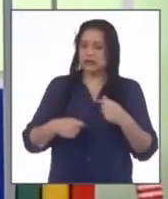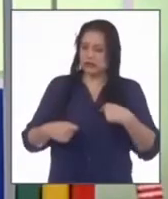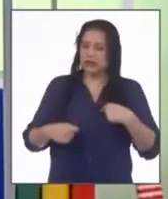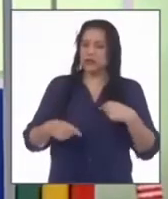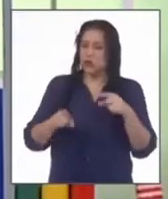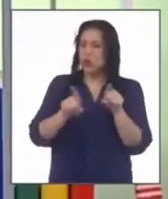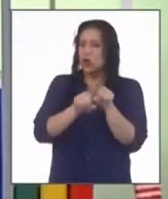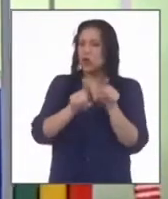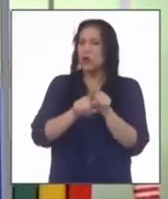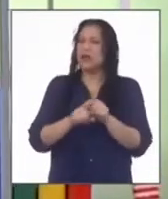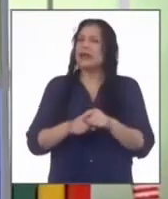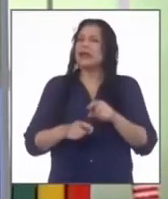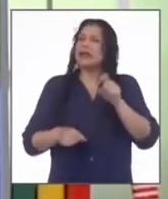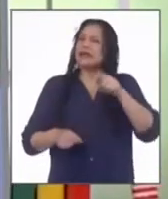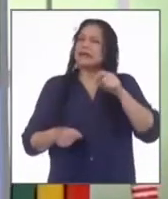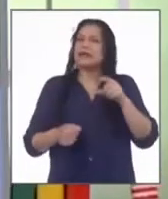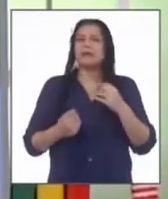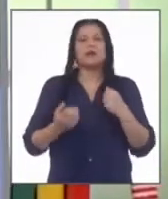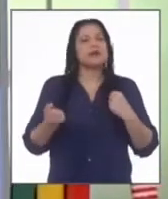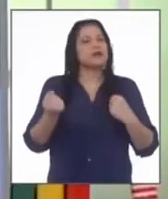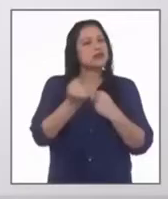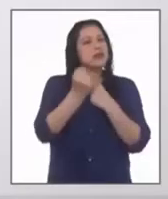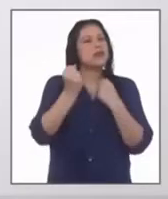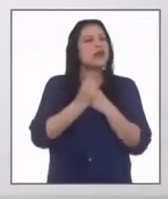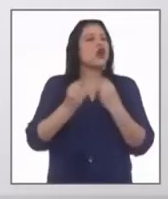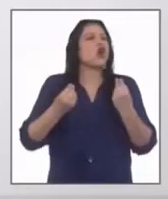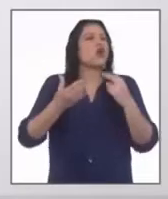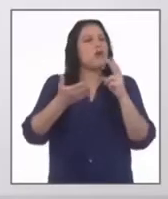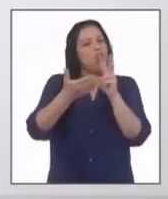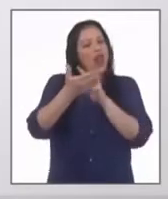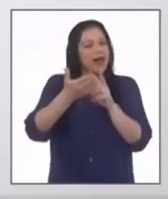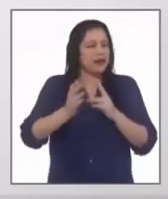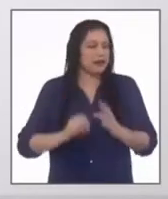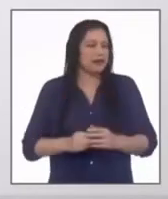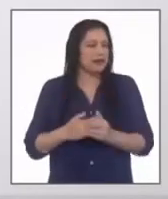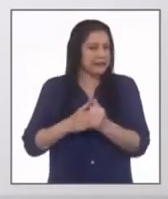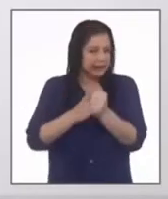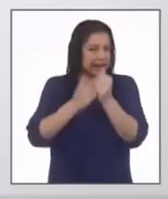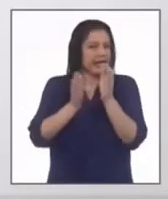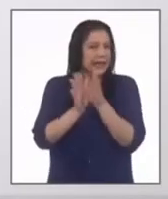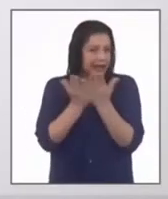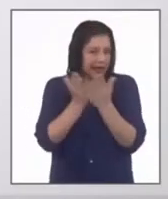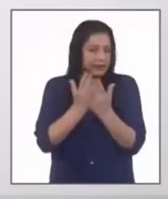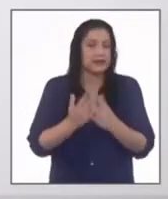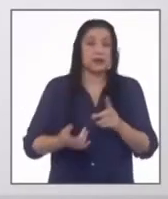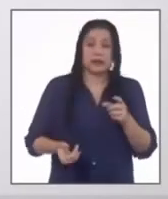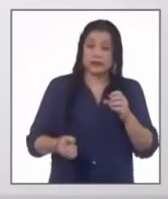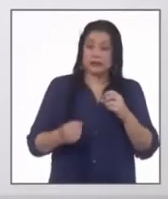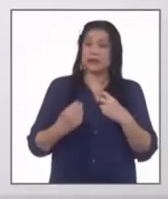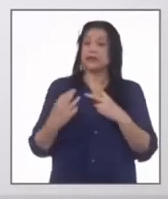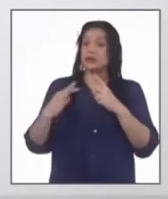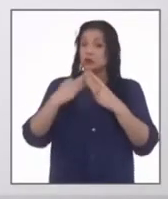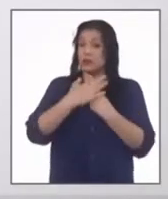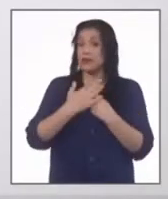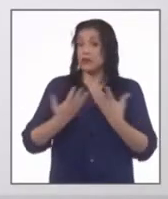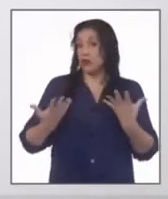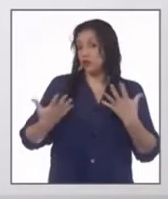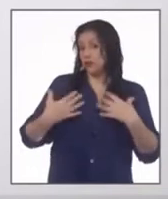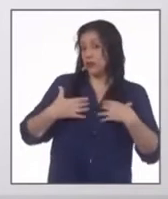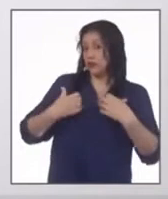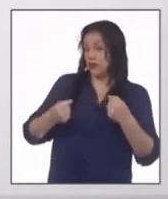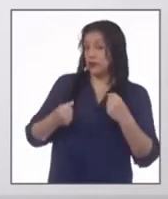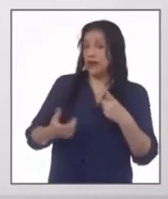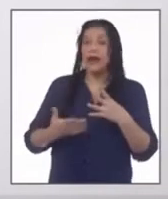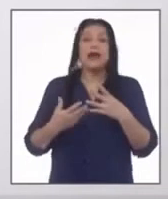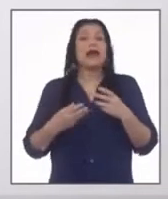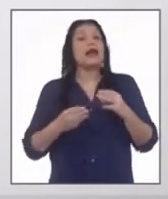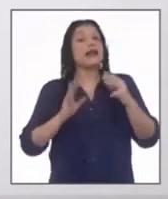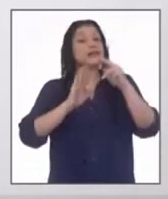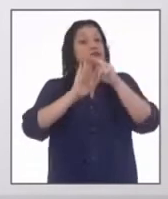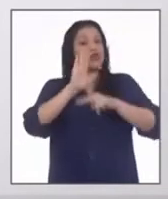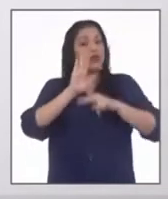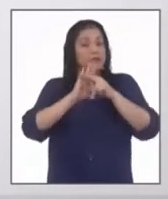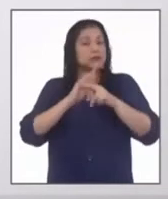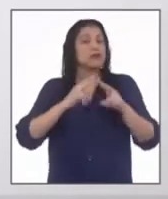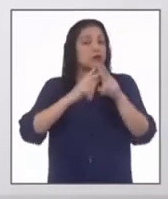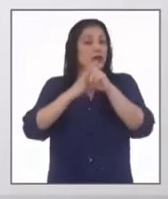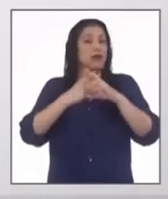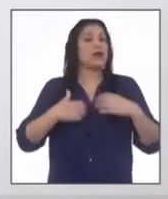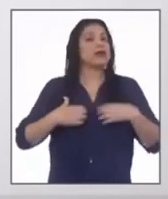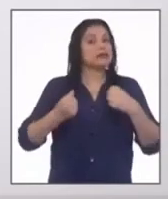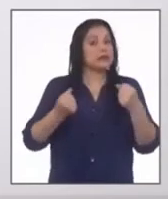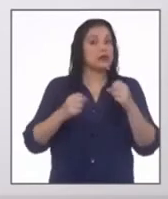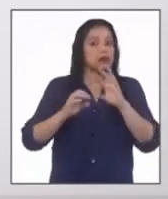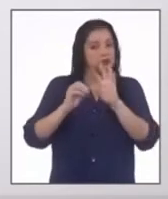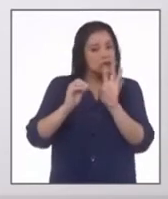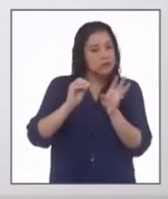yo desearíamos nos apoye en su lectura. Claro que sí. Con esta situación sanitaria, las medidas en el cuidado de la salud se han